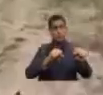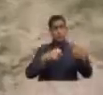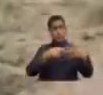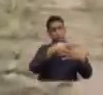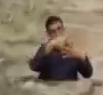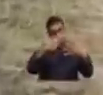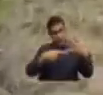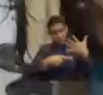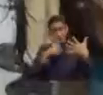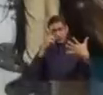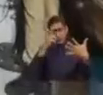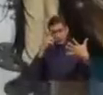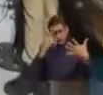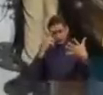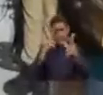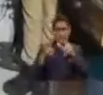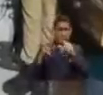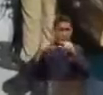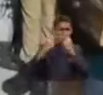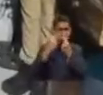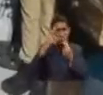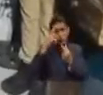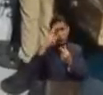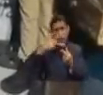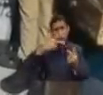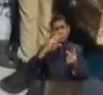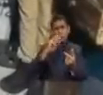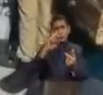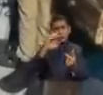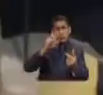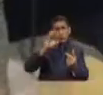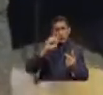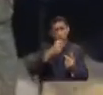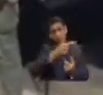con evidencias como un lanzacohetes, armas y municiones.